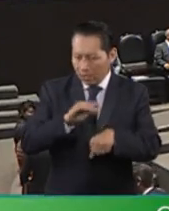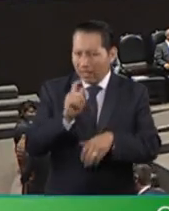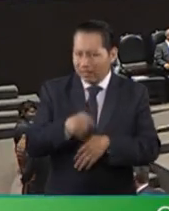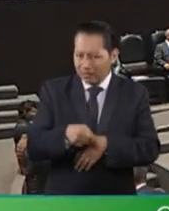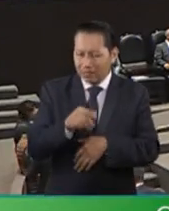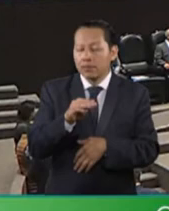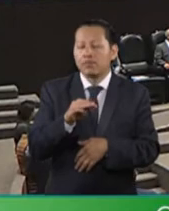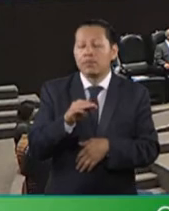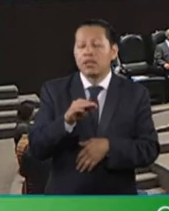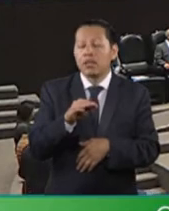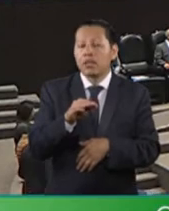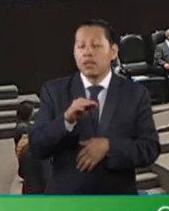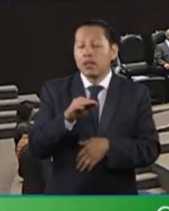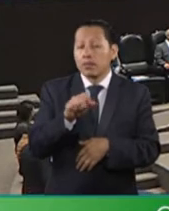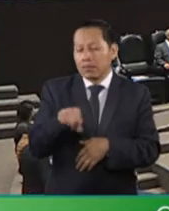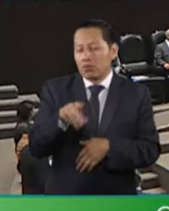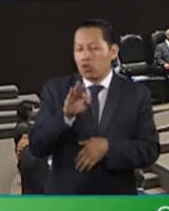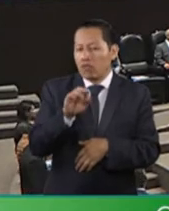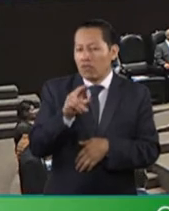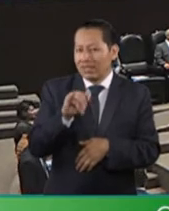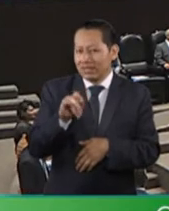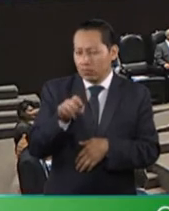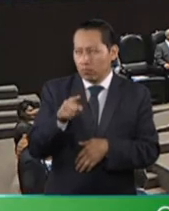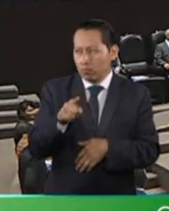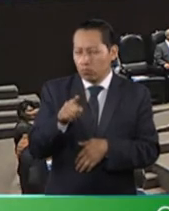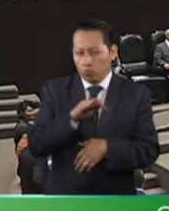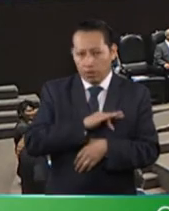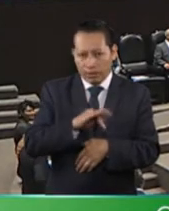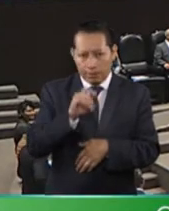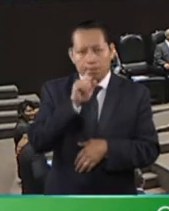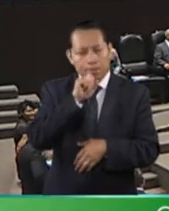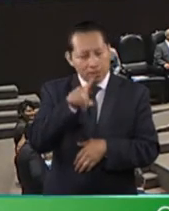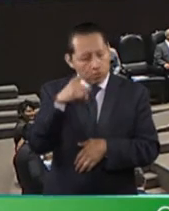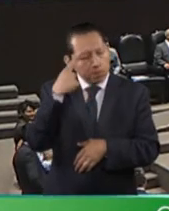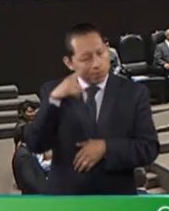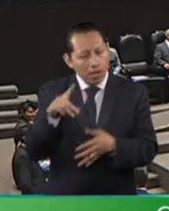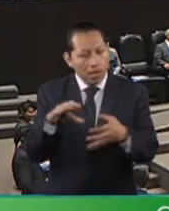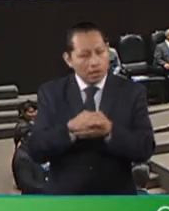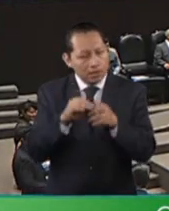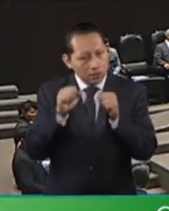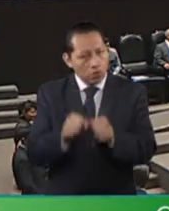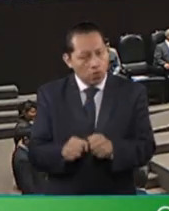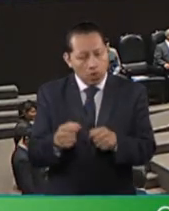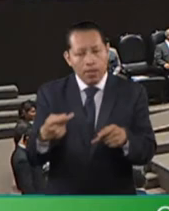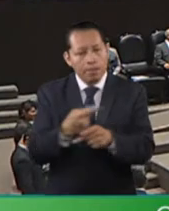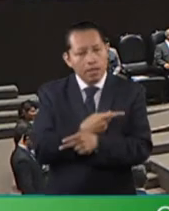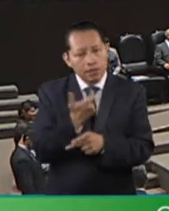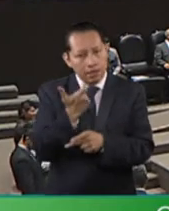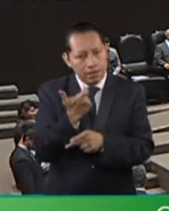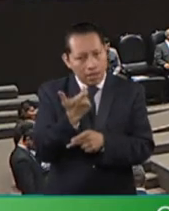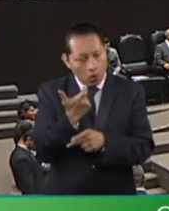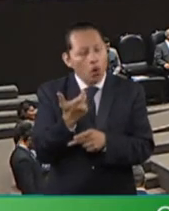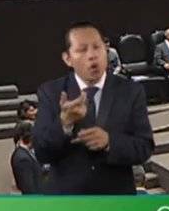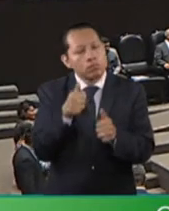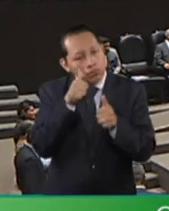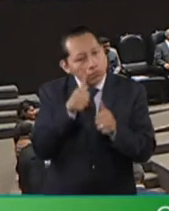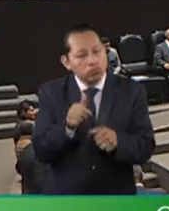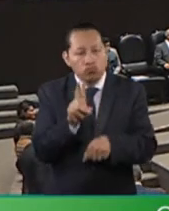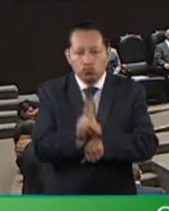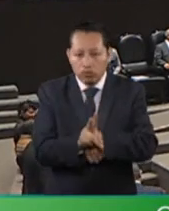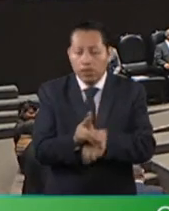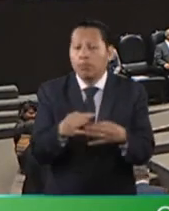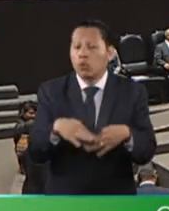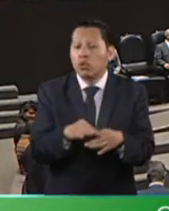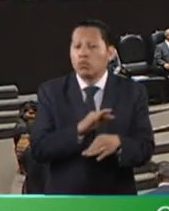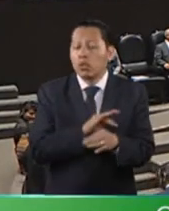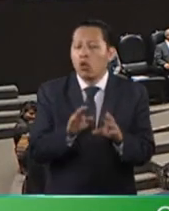Nacional de Vivienda para dar certeza a las personas trabajadoras sobre el destino de su dinero y garantizar que se prevean